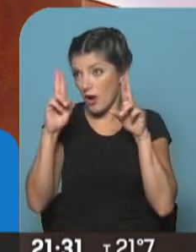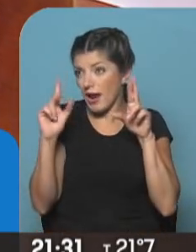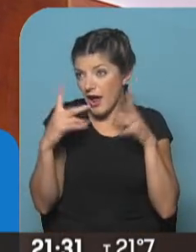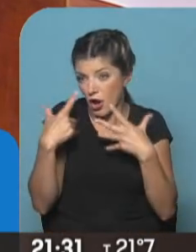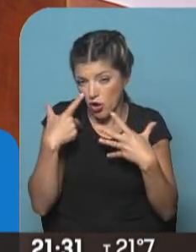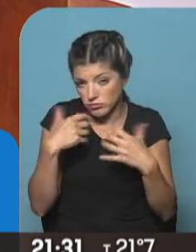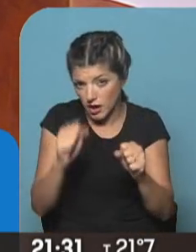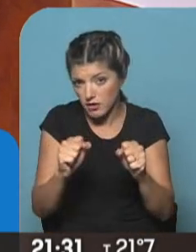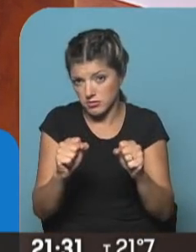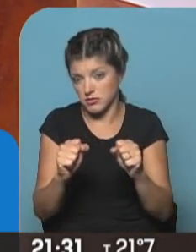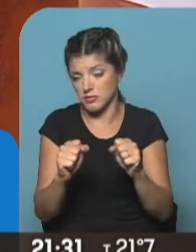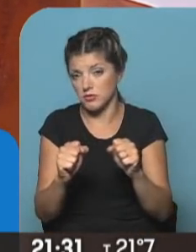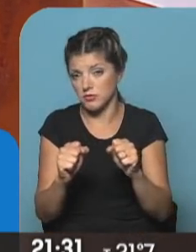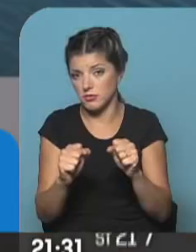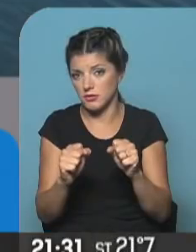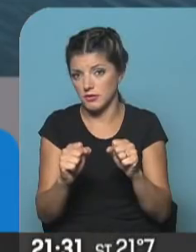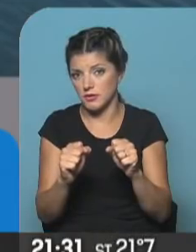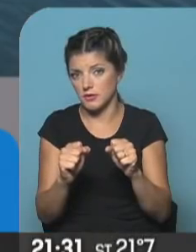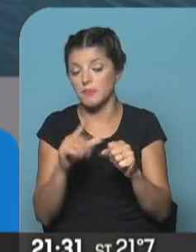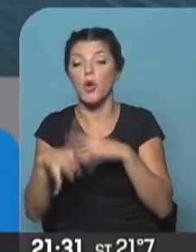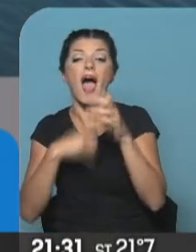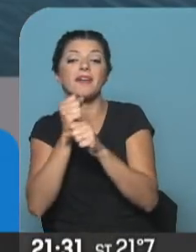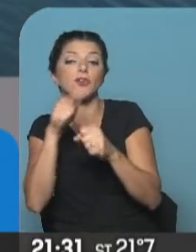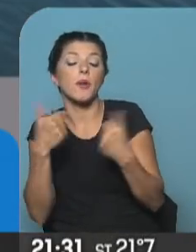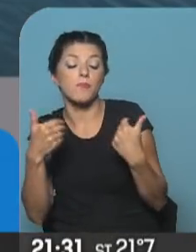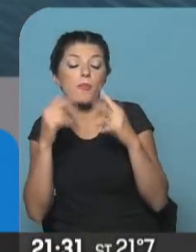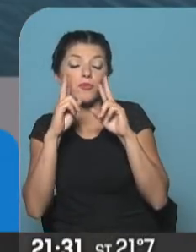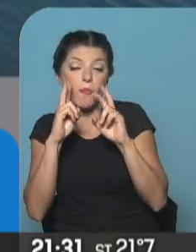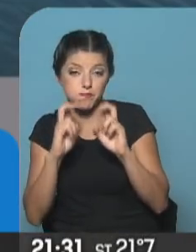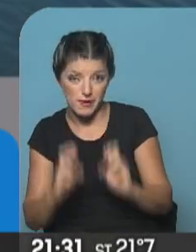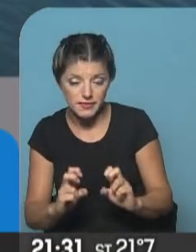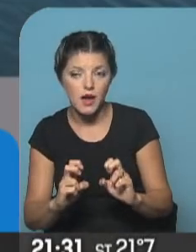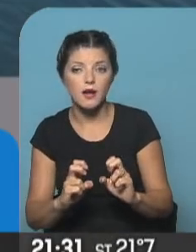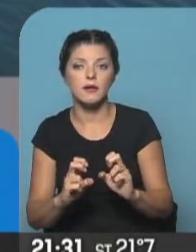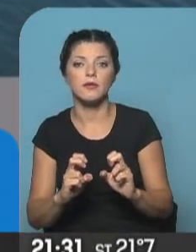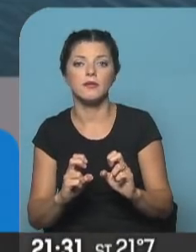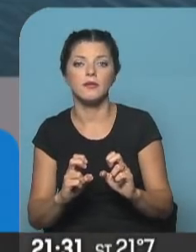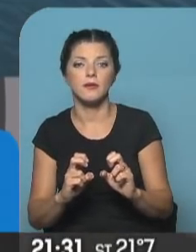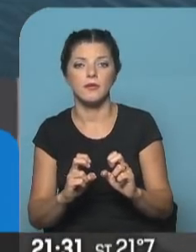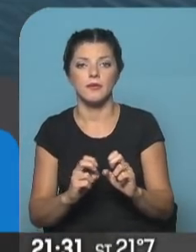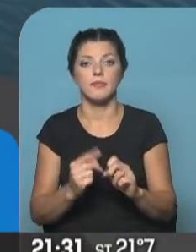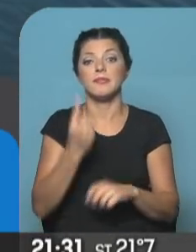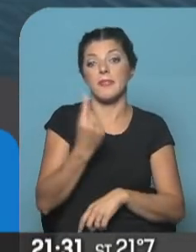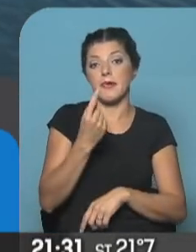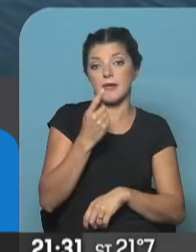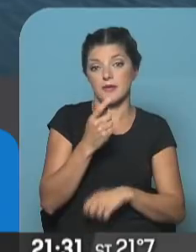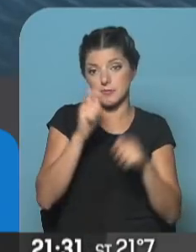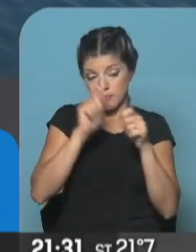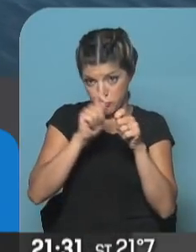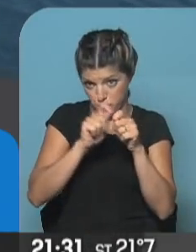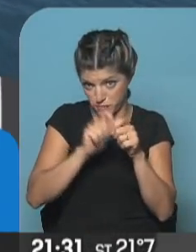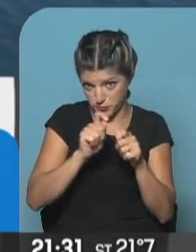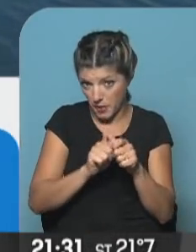encontrarlo. Por ahora lo que tenemos para investigar profundamente es el proceso que va desde la reparación de medio